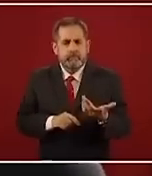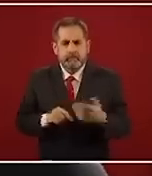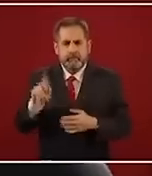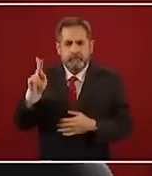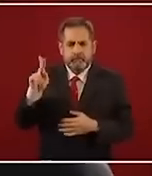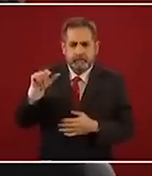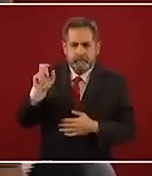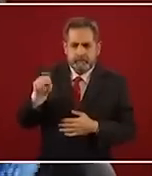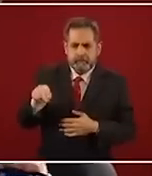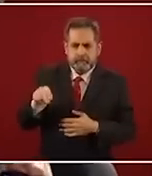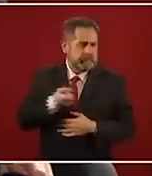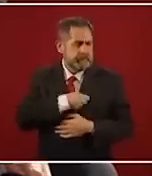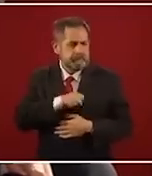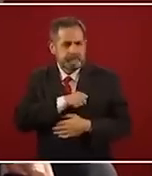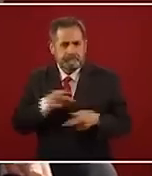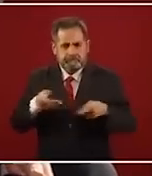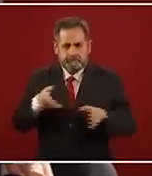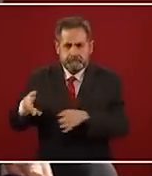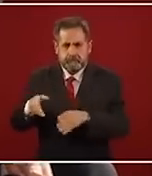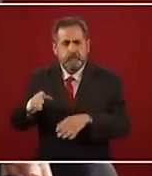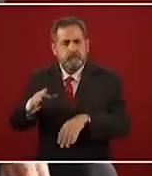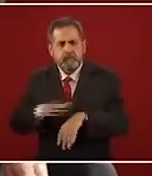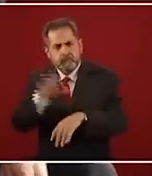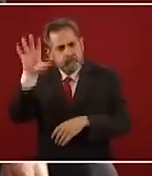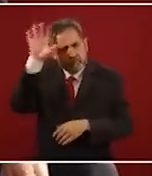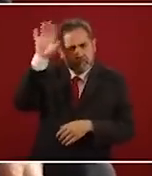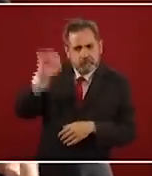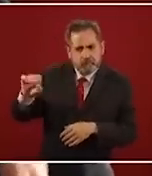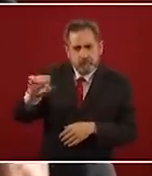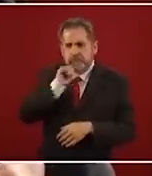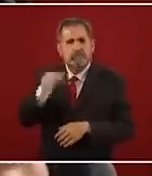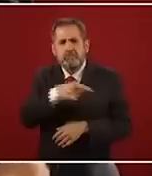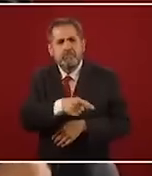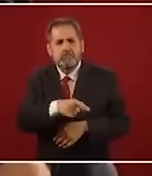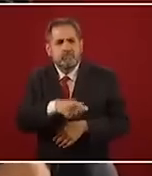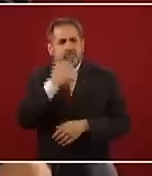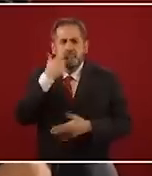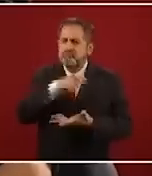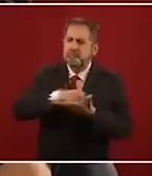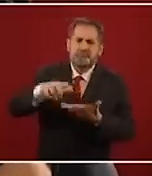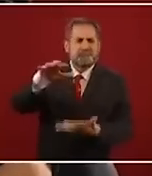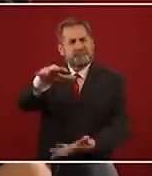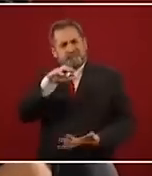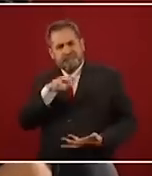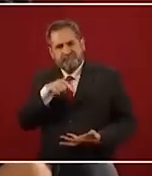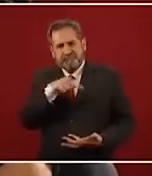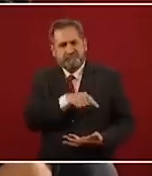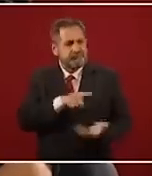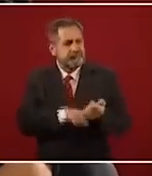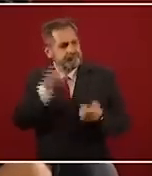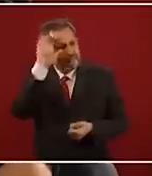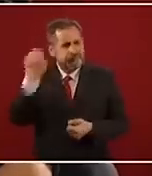de salud, ¿por qué el Estado de Morelos no participó en esta compra consolidada? ¿No?